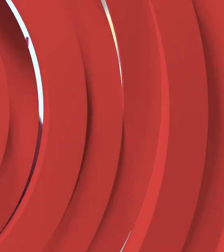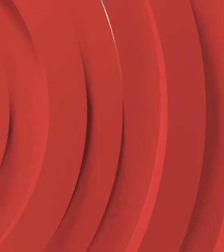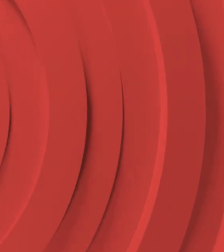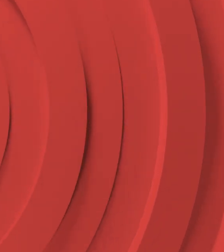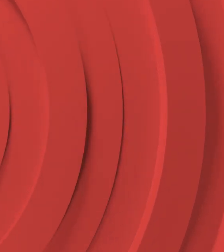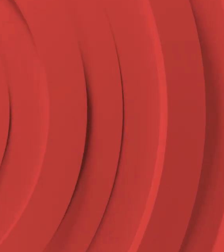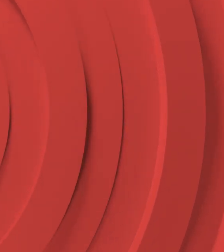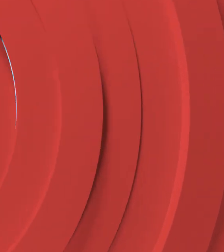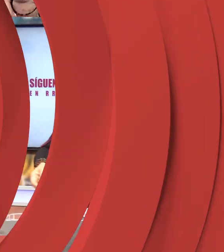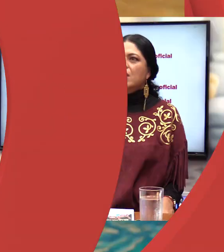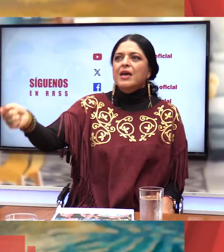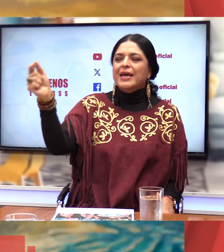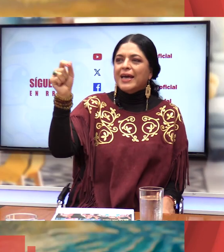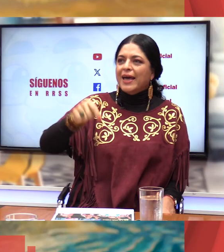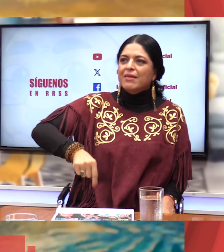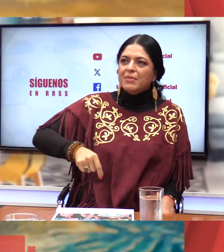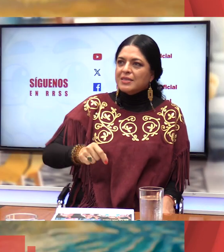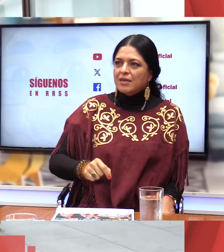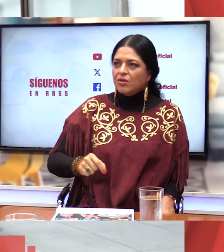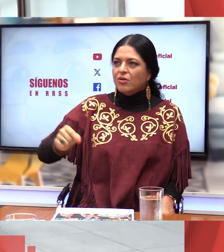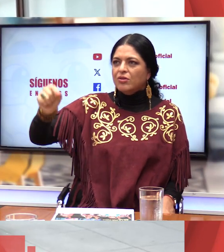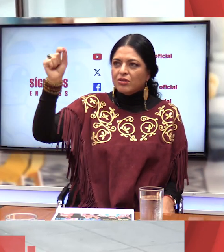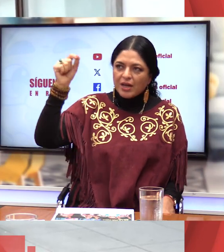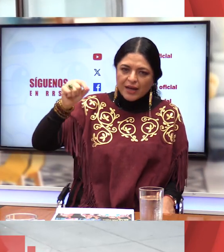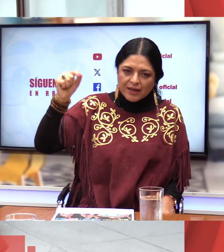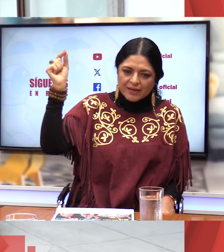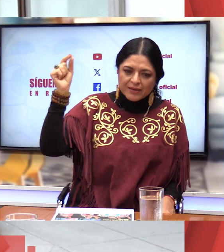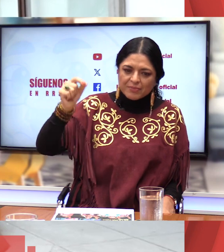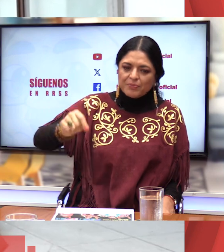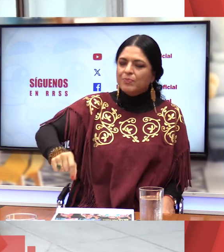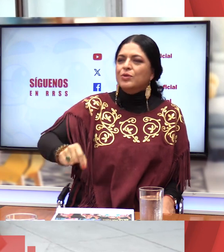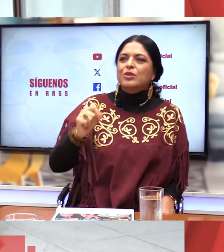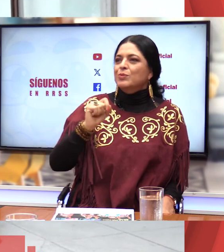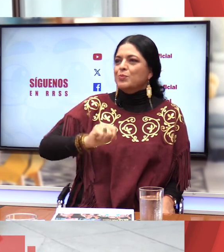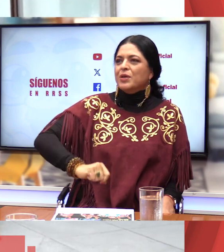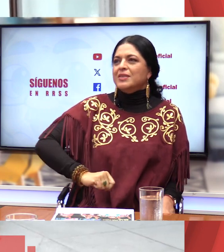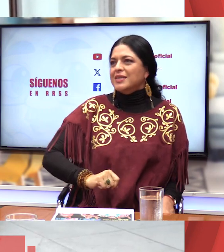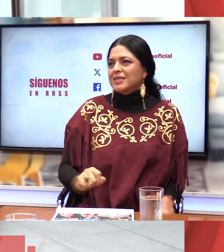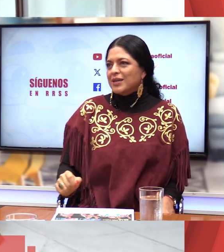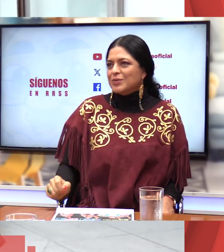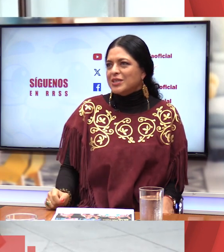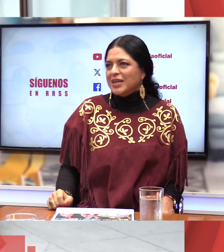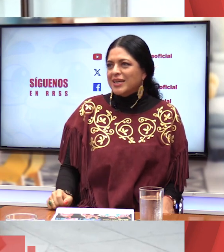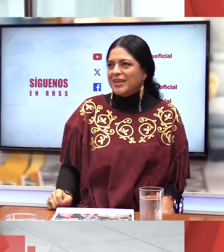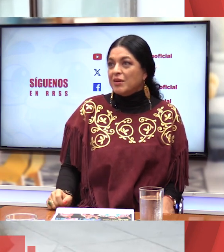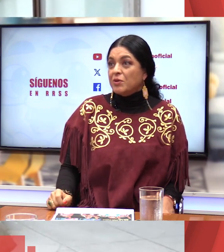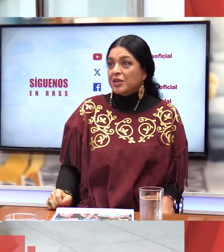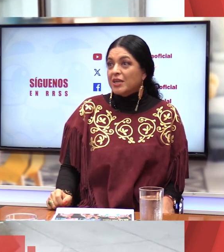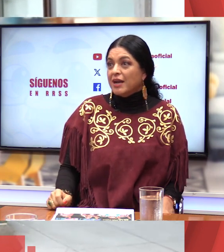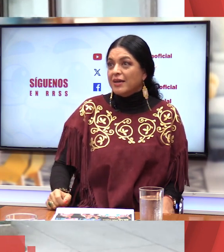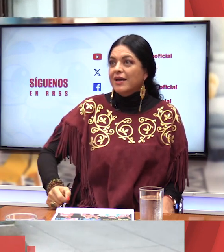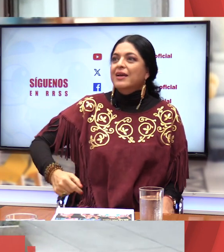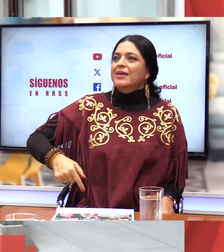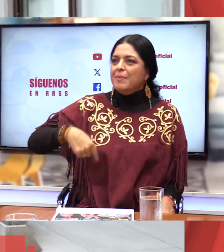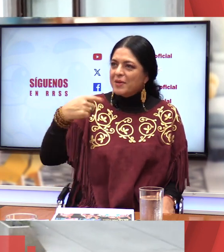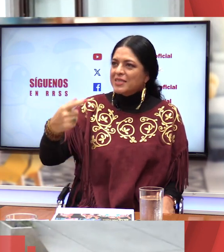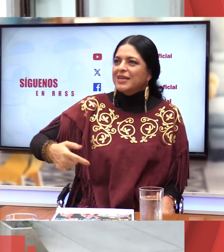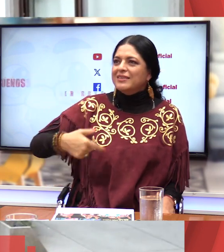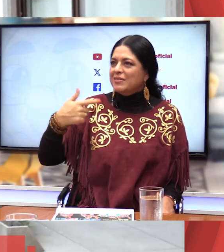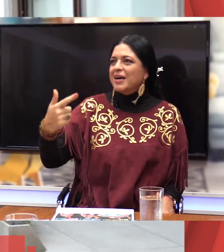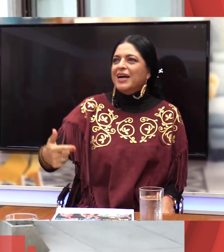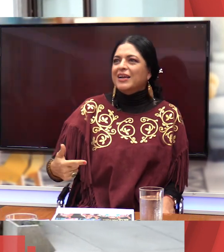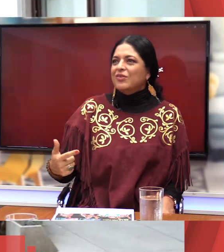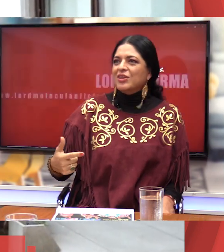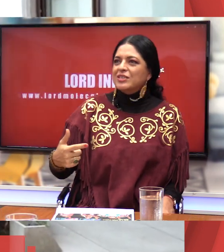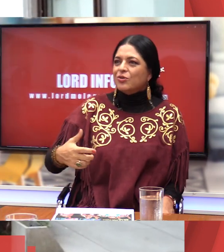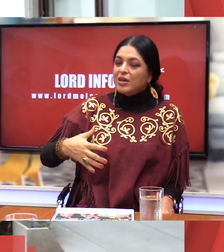discriminación. Entonces proponemos que además del coro montemos piezas en nuestra lengua originaria y empiezan